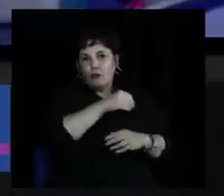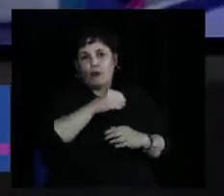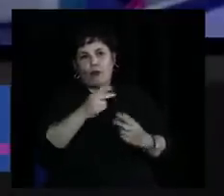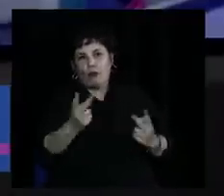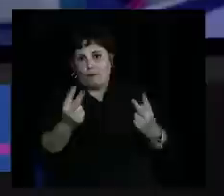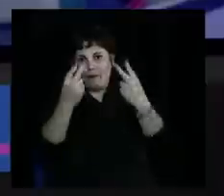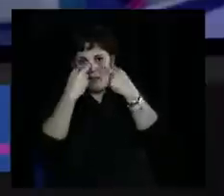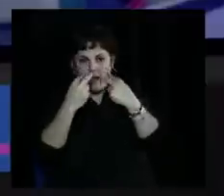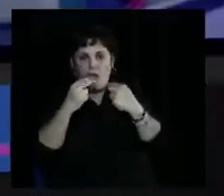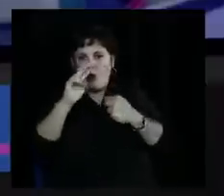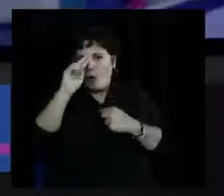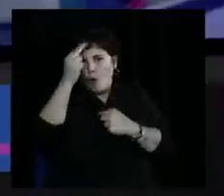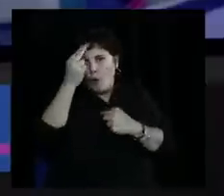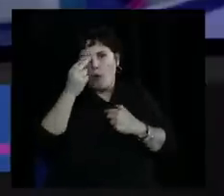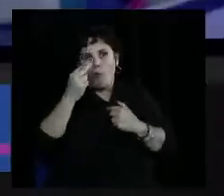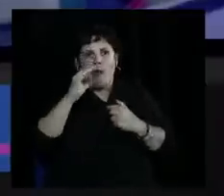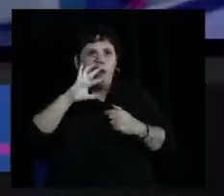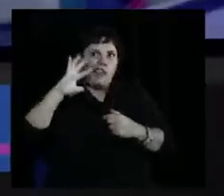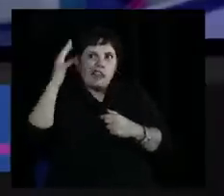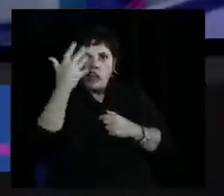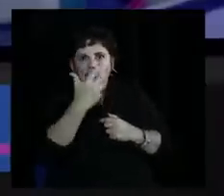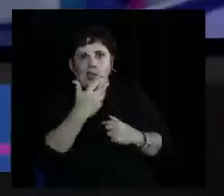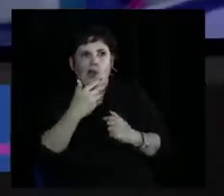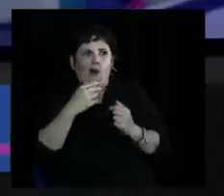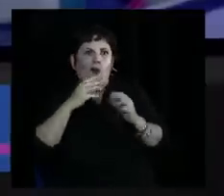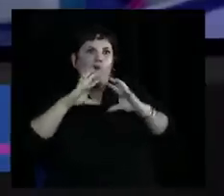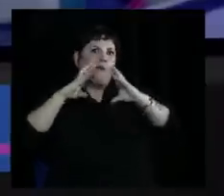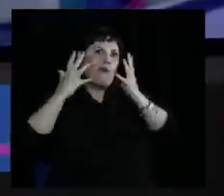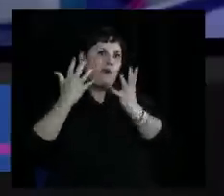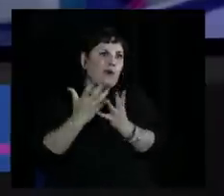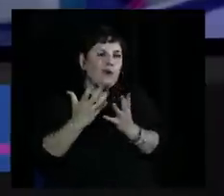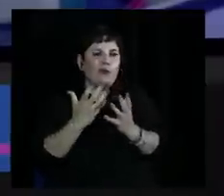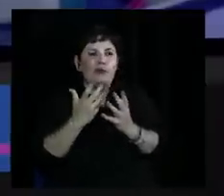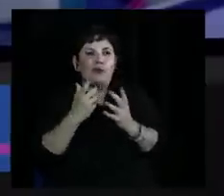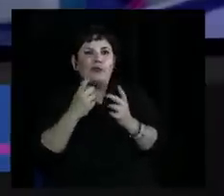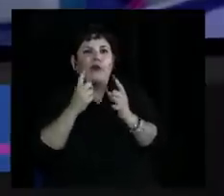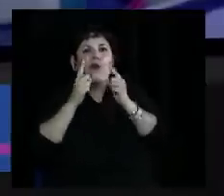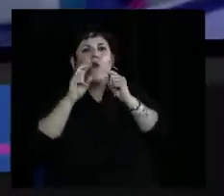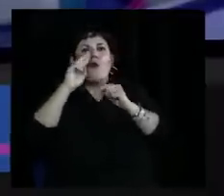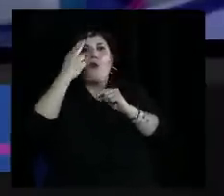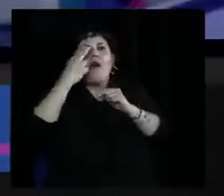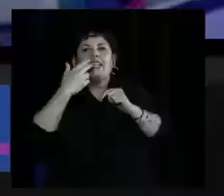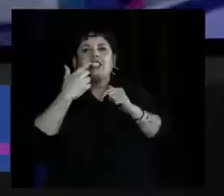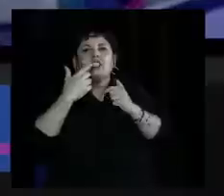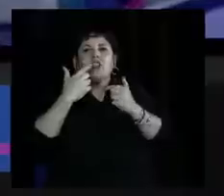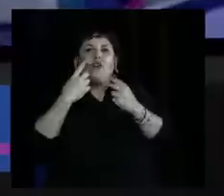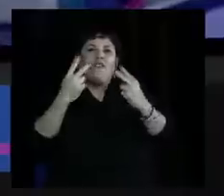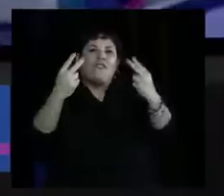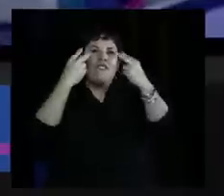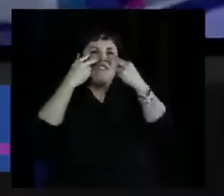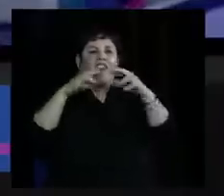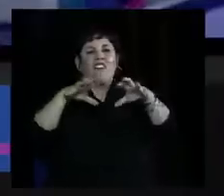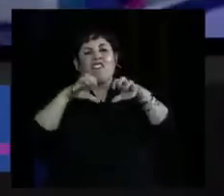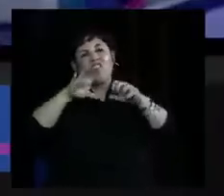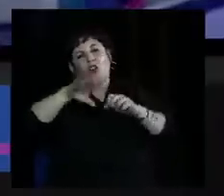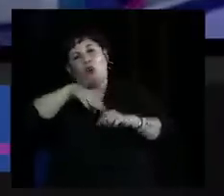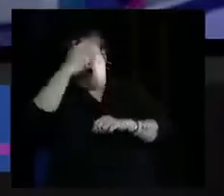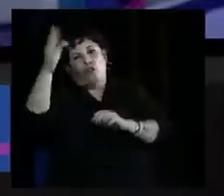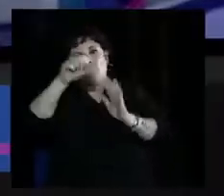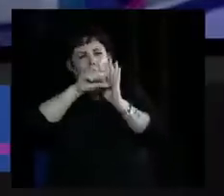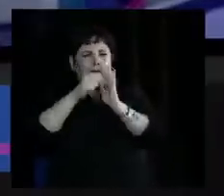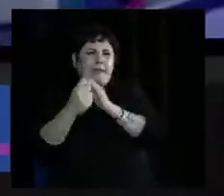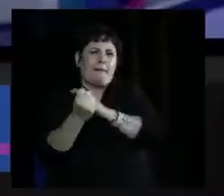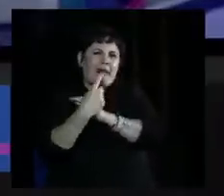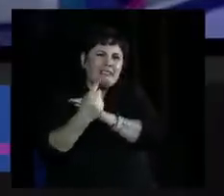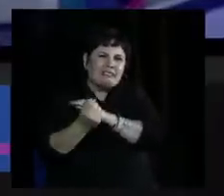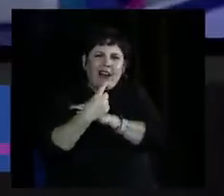están mirando desde Uruguay, desde el interior del país, desde todo el mundo, junto con todos esos uruguayos y uruguayas que nos miran desde la diáspora y que nos mandan